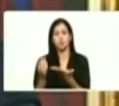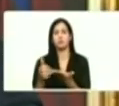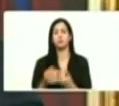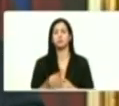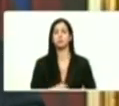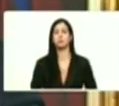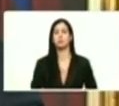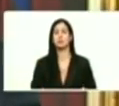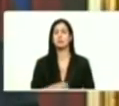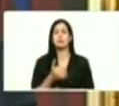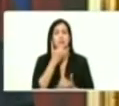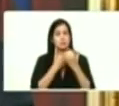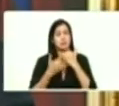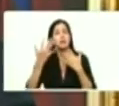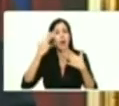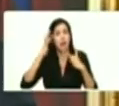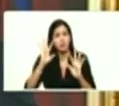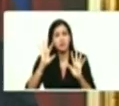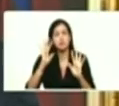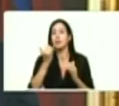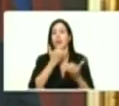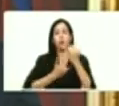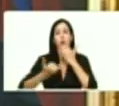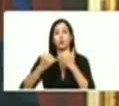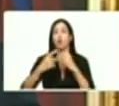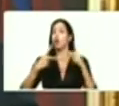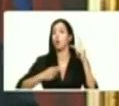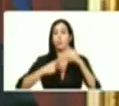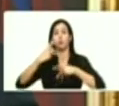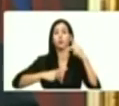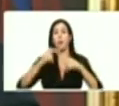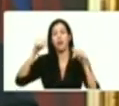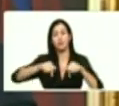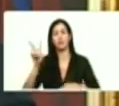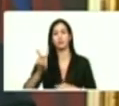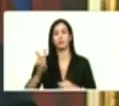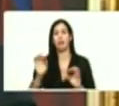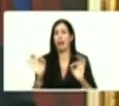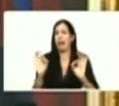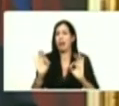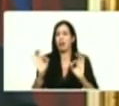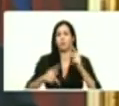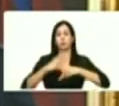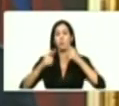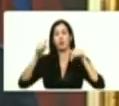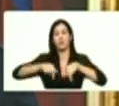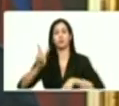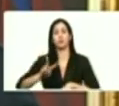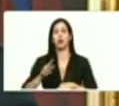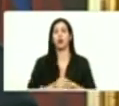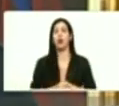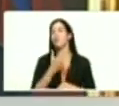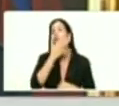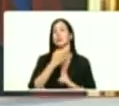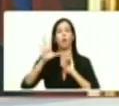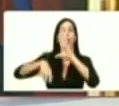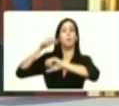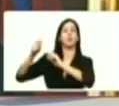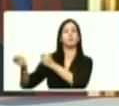quizás cometimos errores de no producir aquí todo lo que había que producir y es más fácil comprarlo